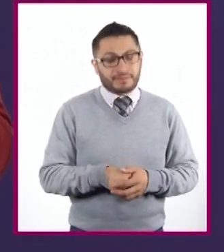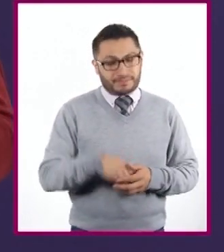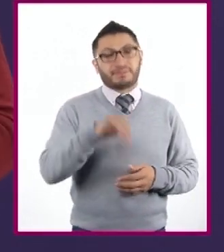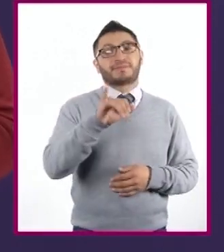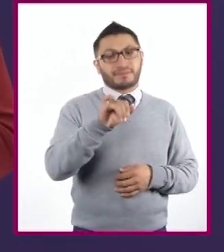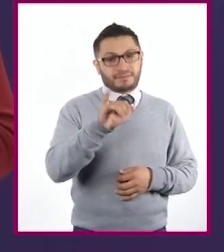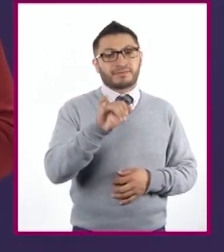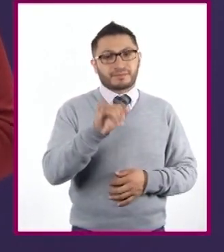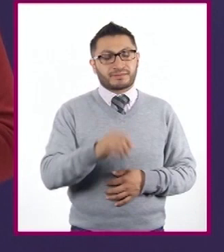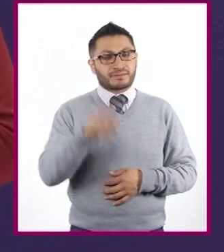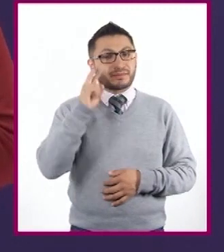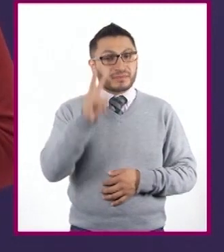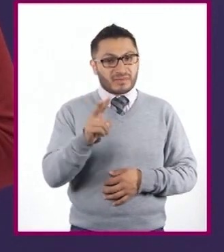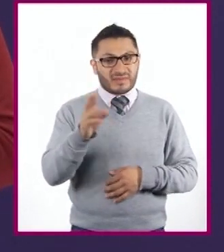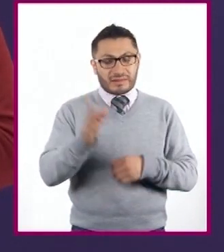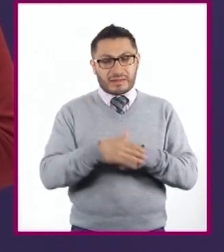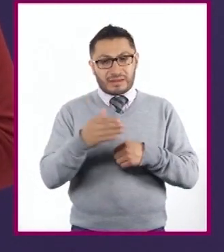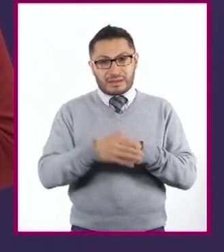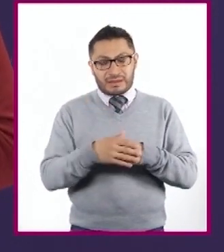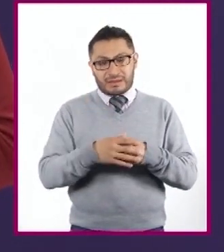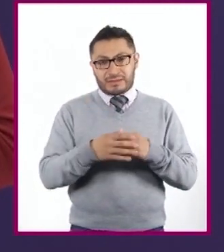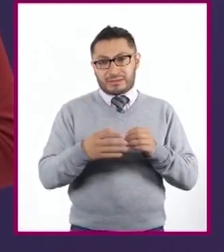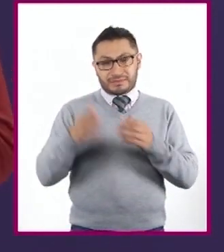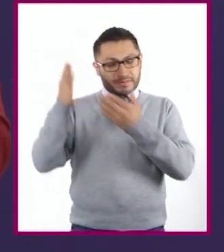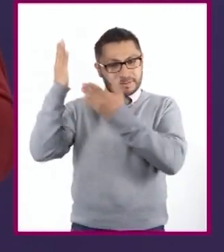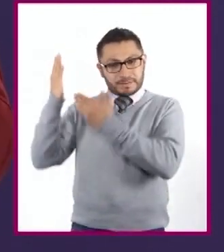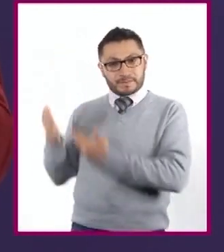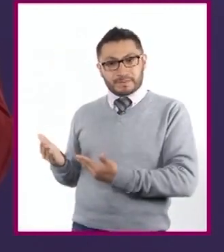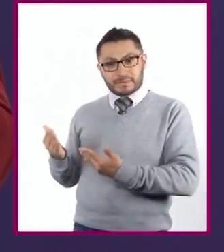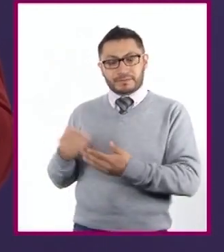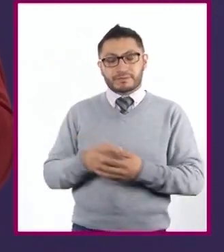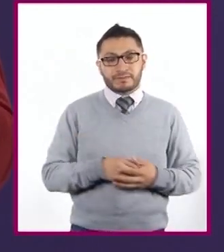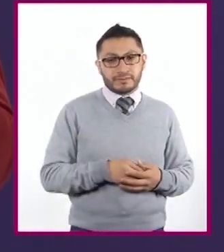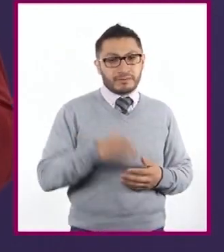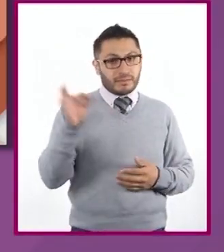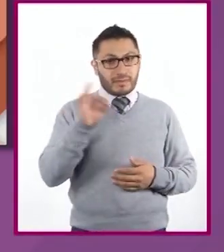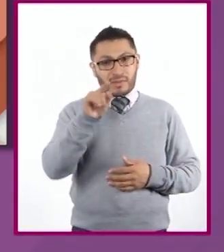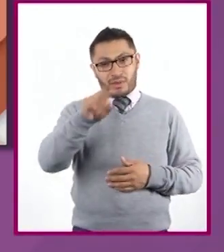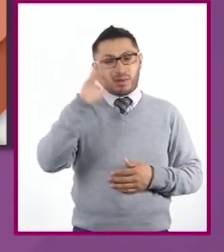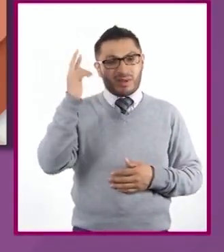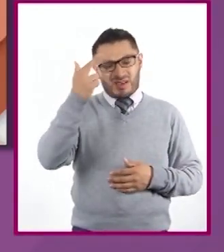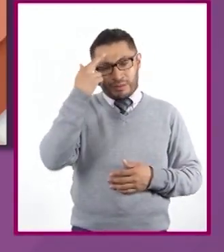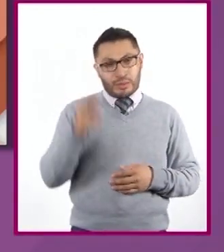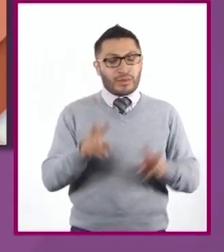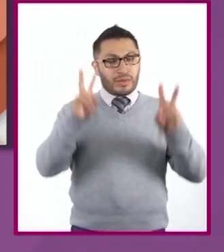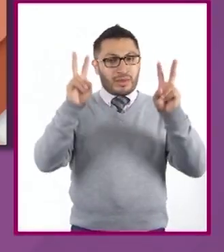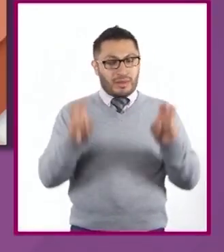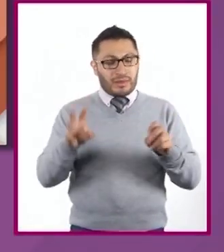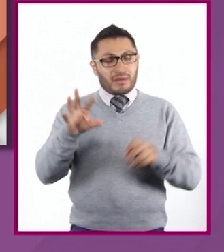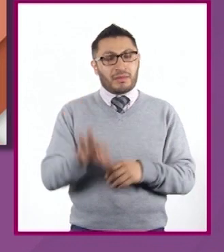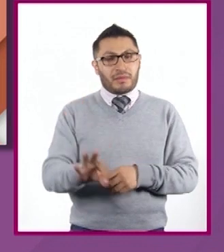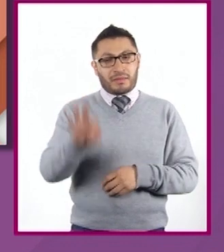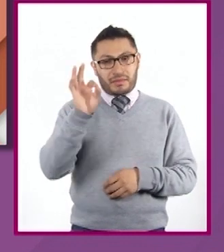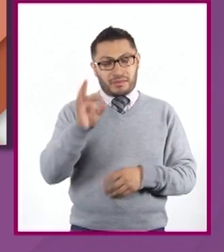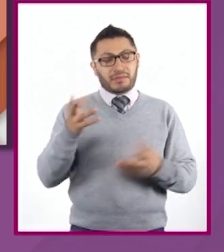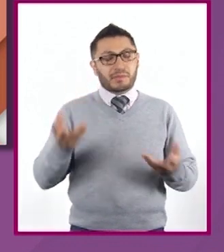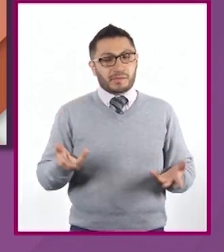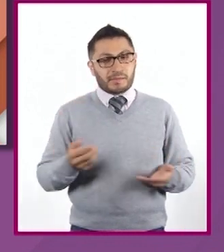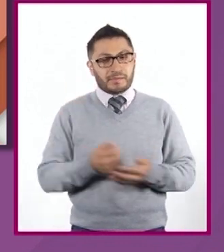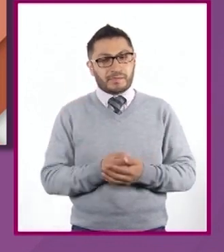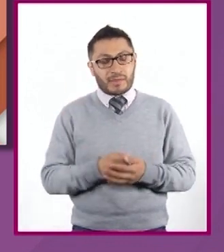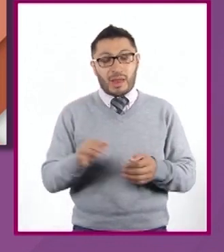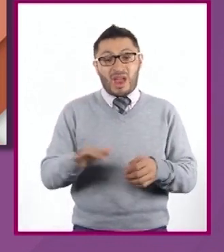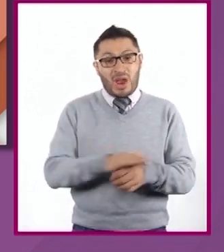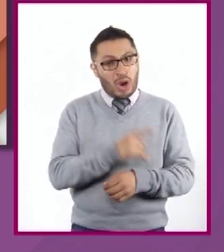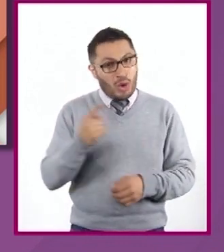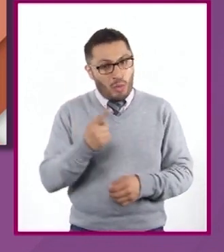que sí. Veamos el siguiente esquema. Si recuerdan, el tema que tomamos fue ¿por qué se